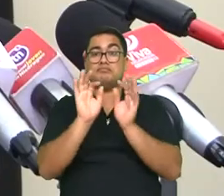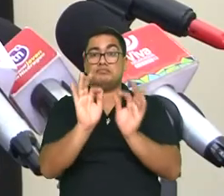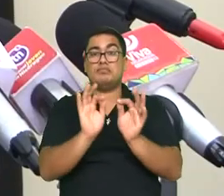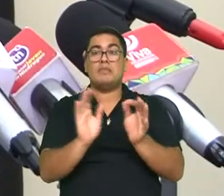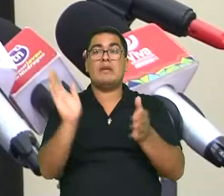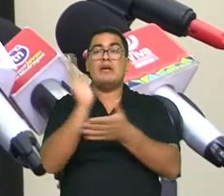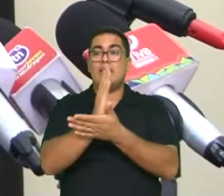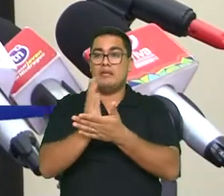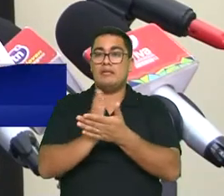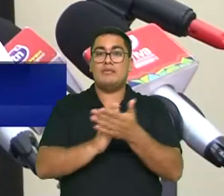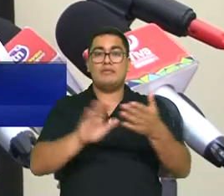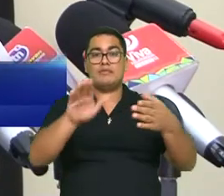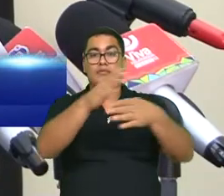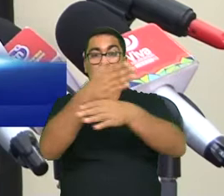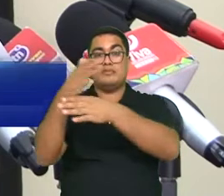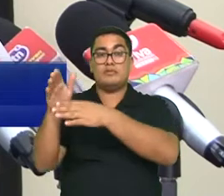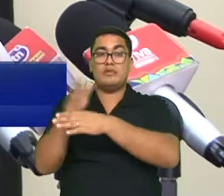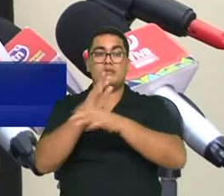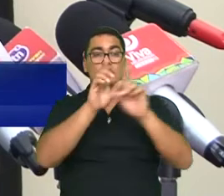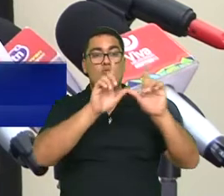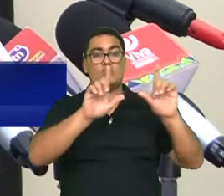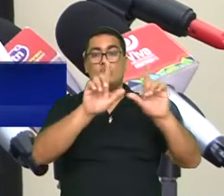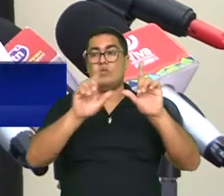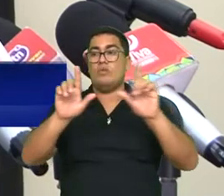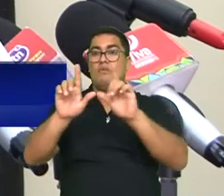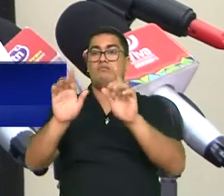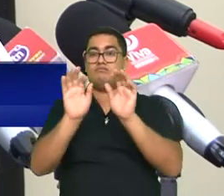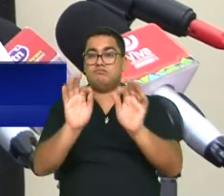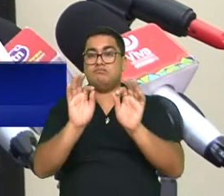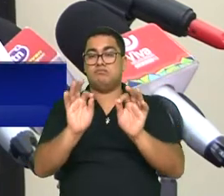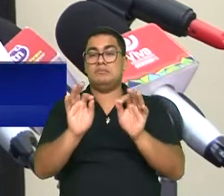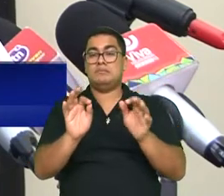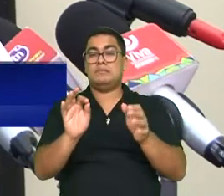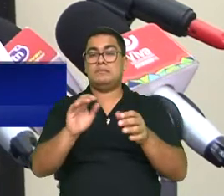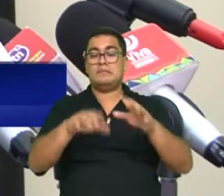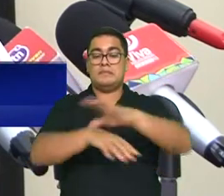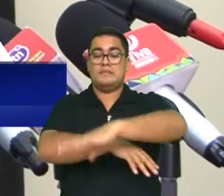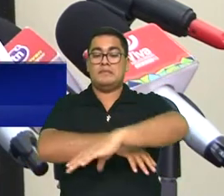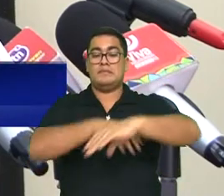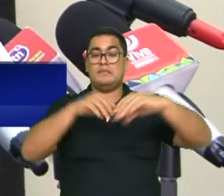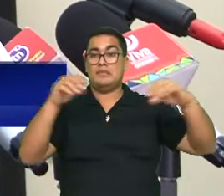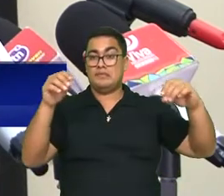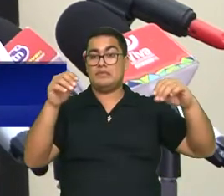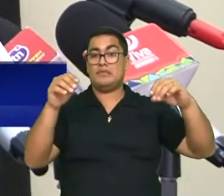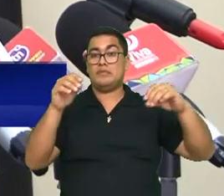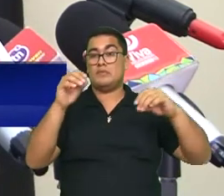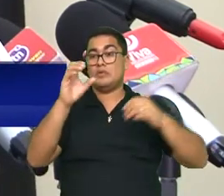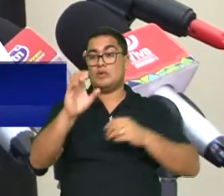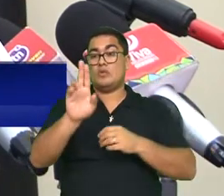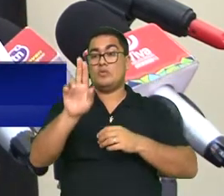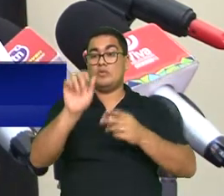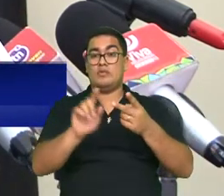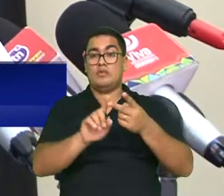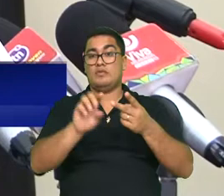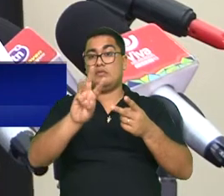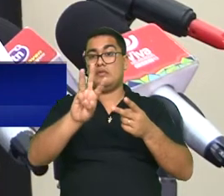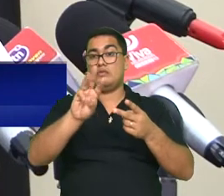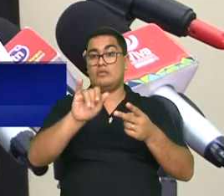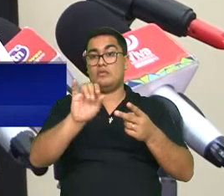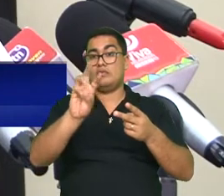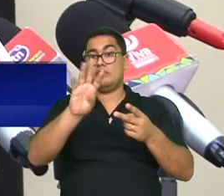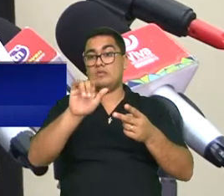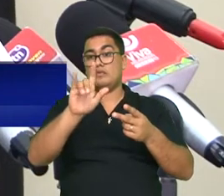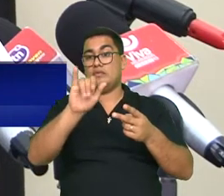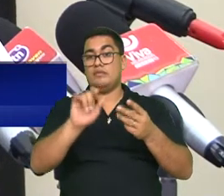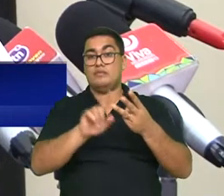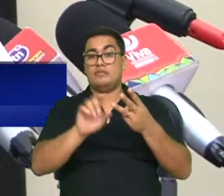los puntos que se han logrado restablecer. En Jinotega tenemos el CUA, Huihuilí, San Sebastián de